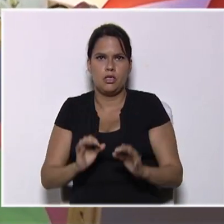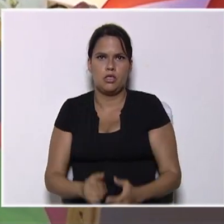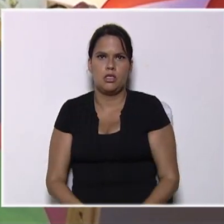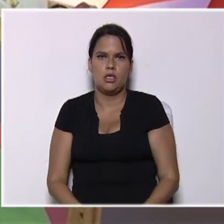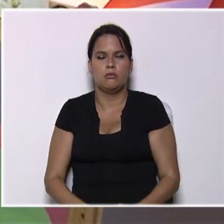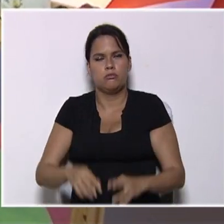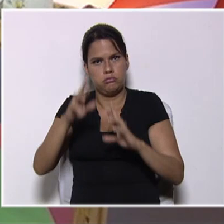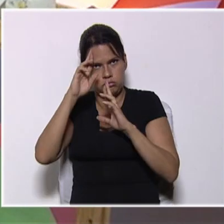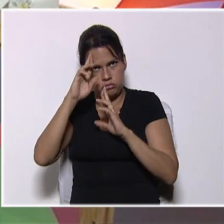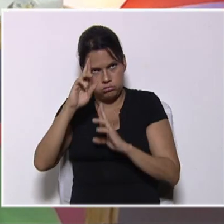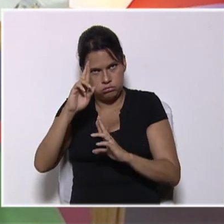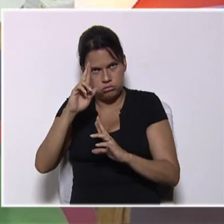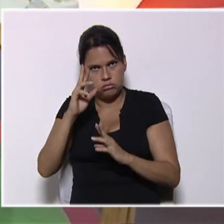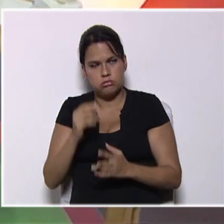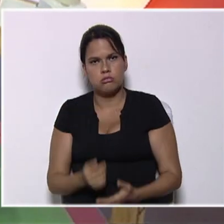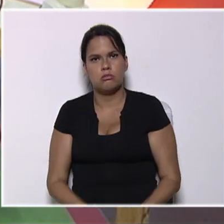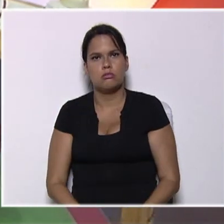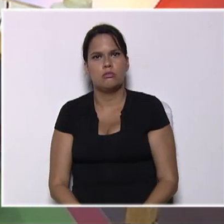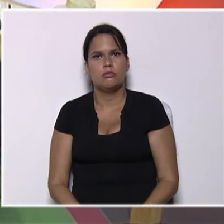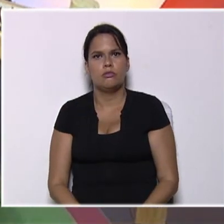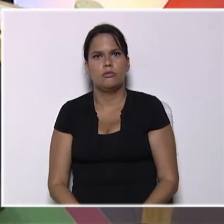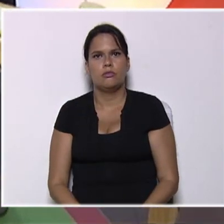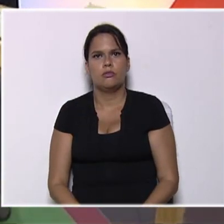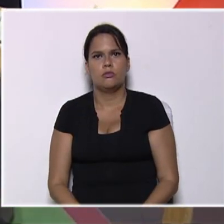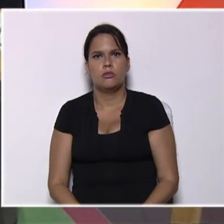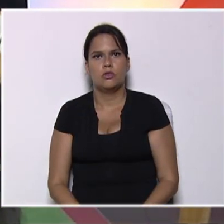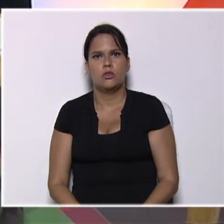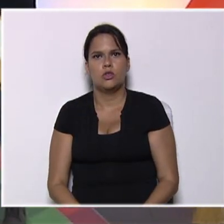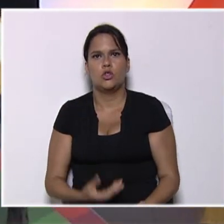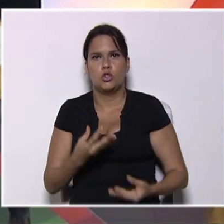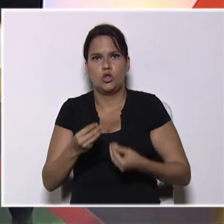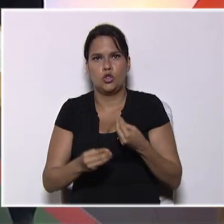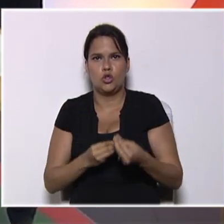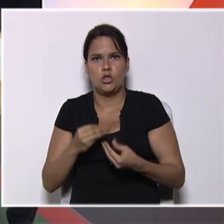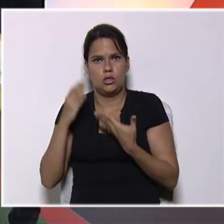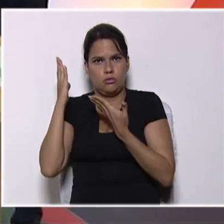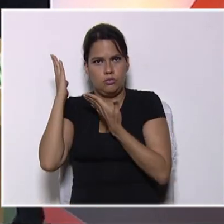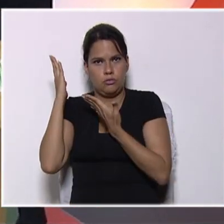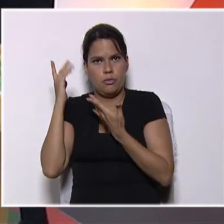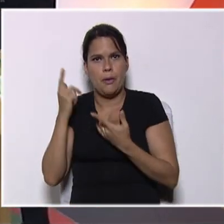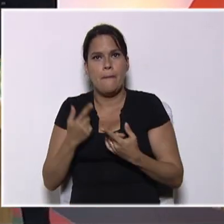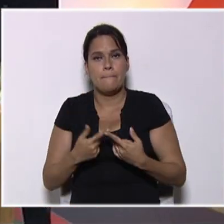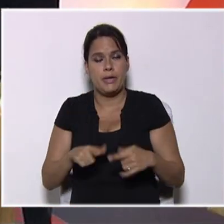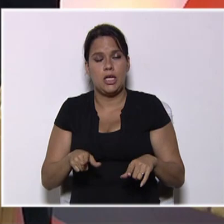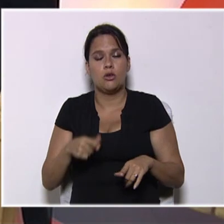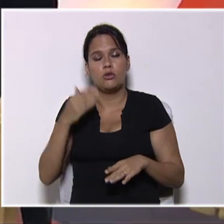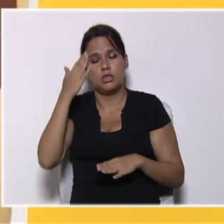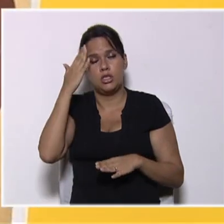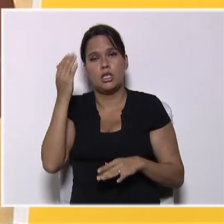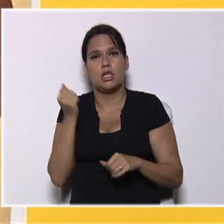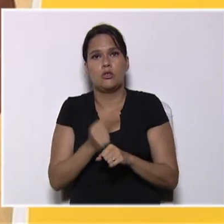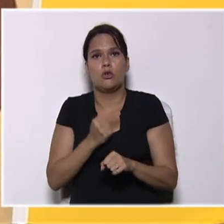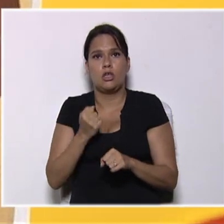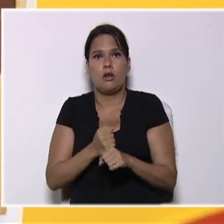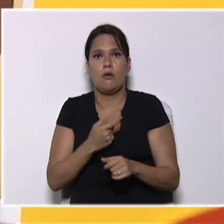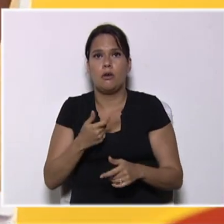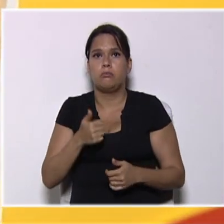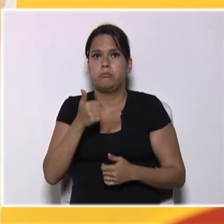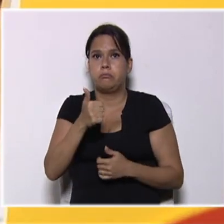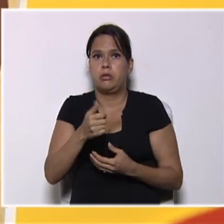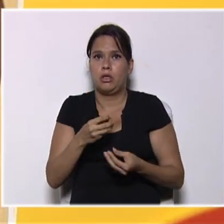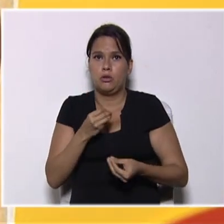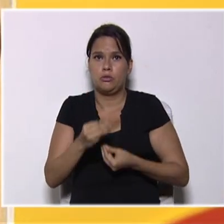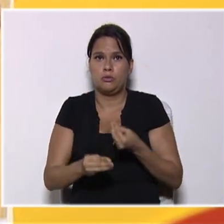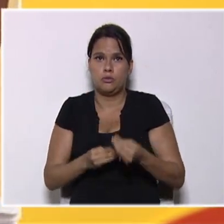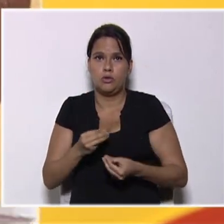honro y los respeto mucho. Yo humildemente he hecho esto, pero sé que su trabajo es mucho más profundo, es mejor elaborado.